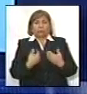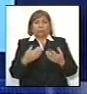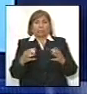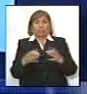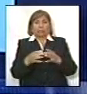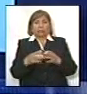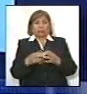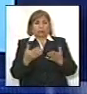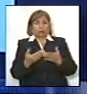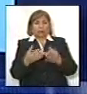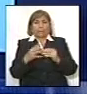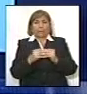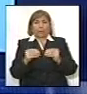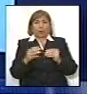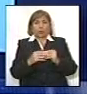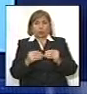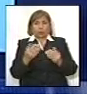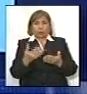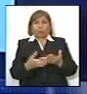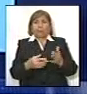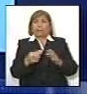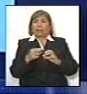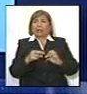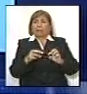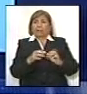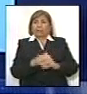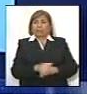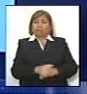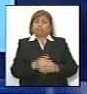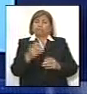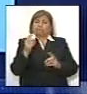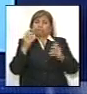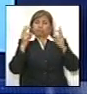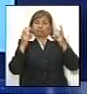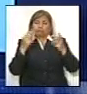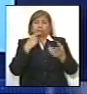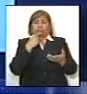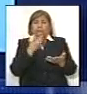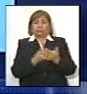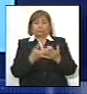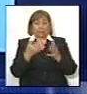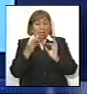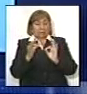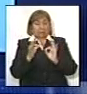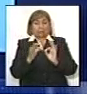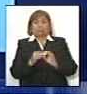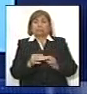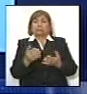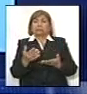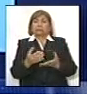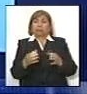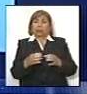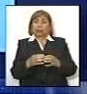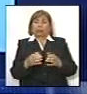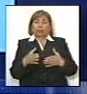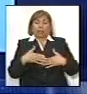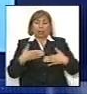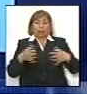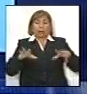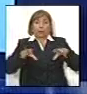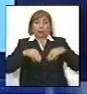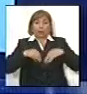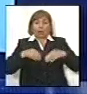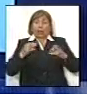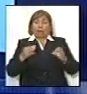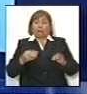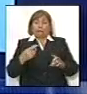Comisión de Producción del Parlamento Nacional. El titular del Legislativo destacó las normas que el Congreso ha aprobado a